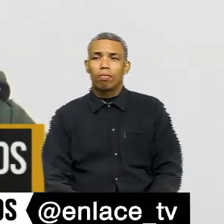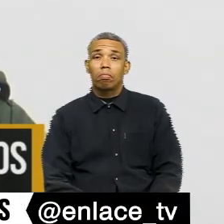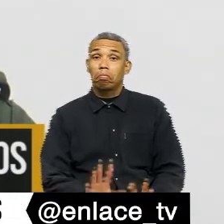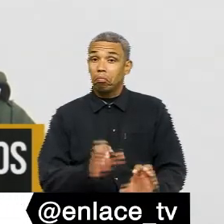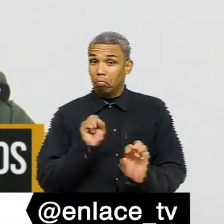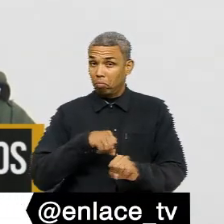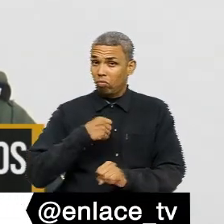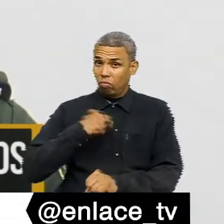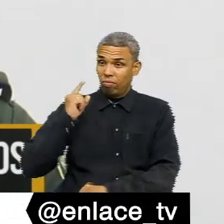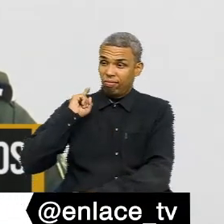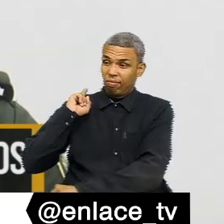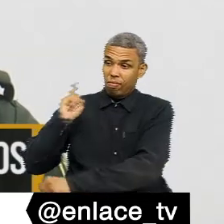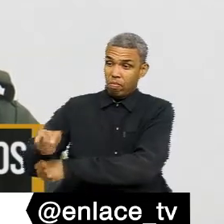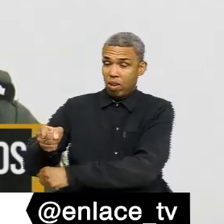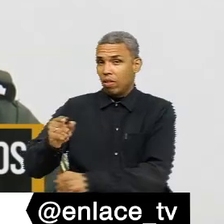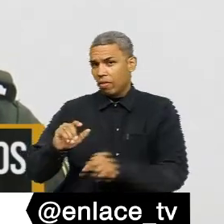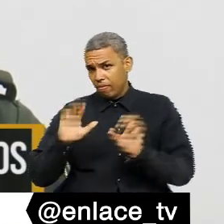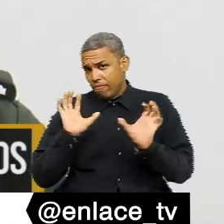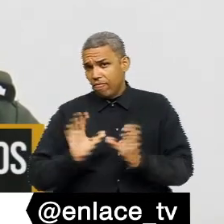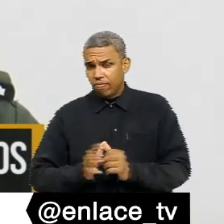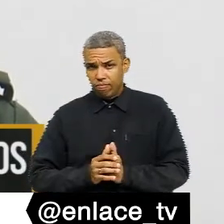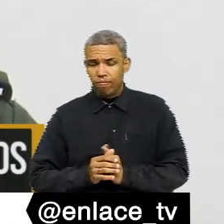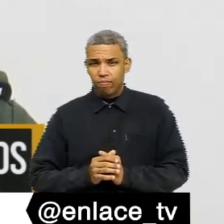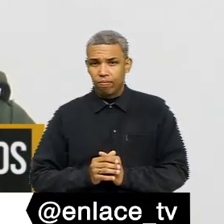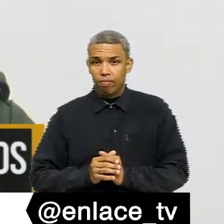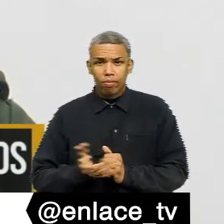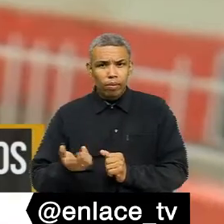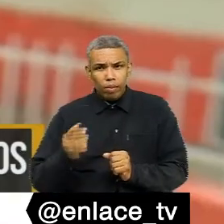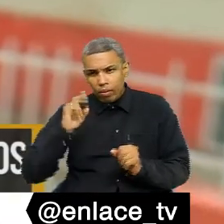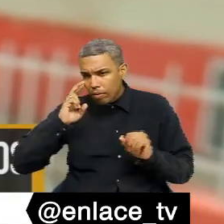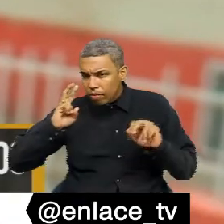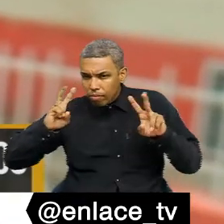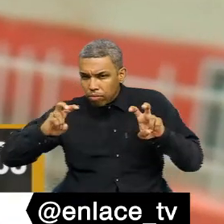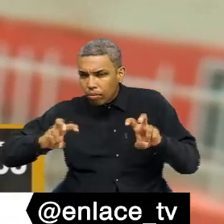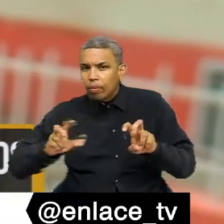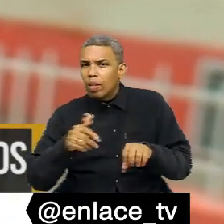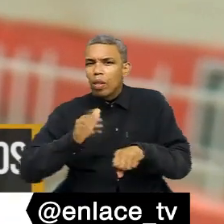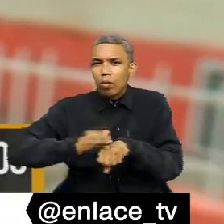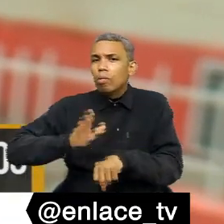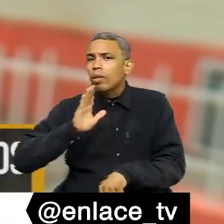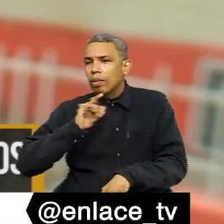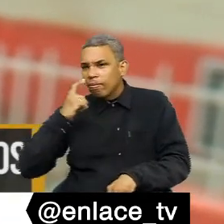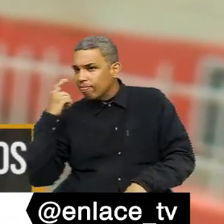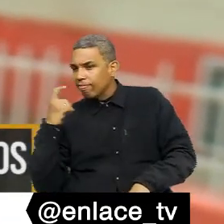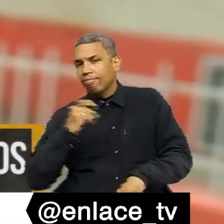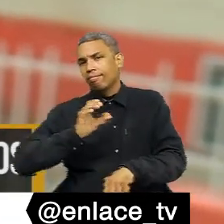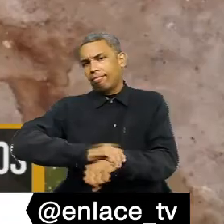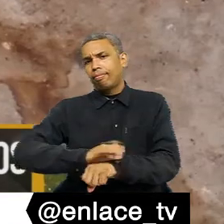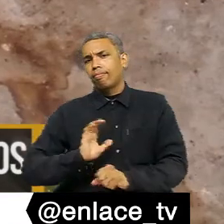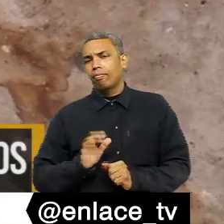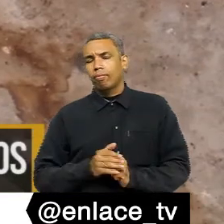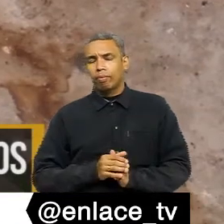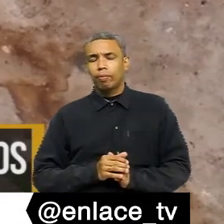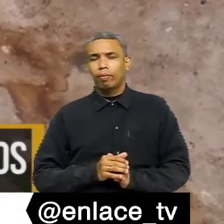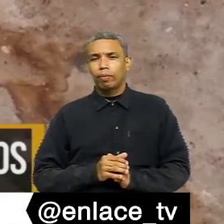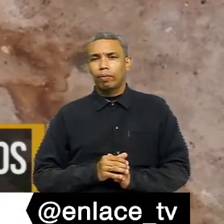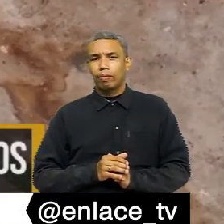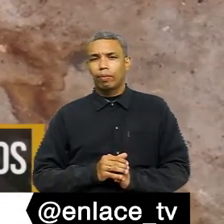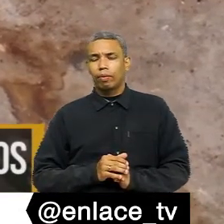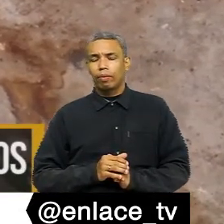ciudadanos y por esto pues iniciar una investigación para darles captura a estas personas. Realmente es importante que este